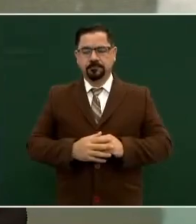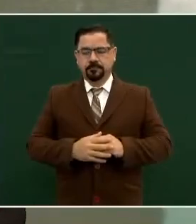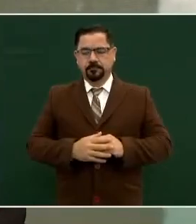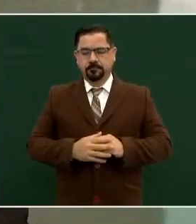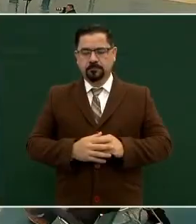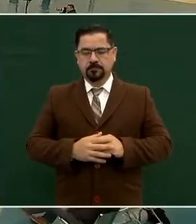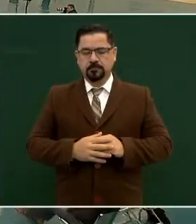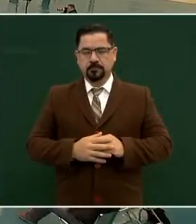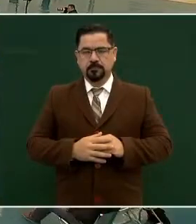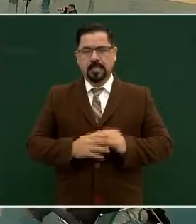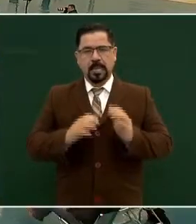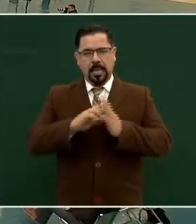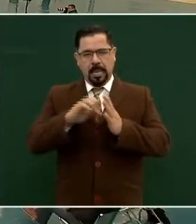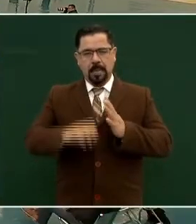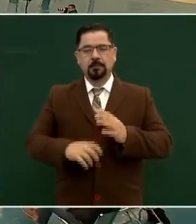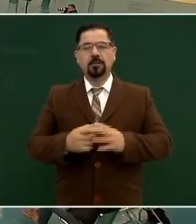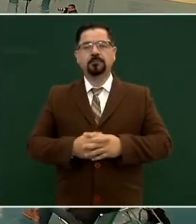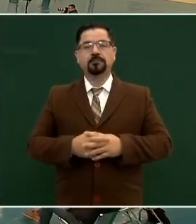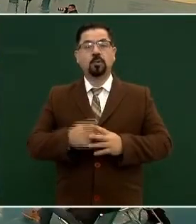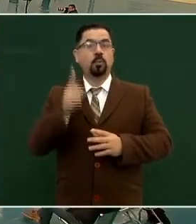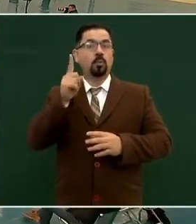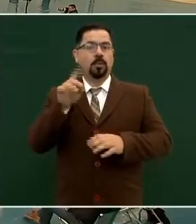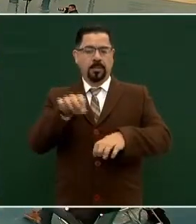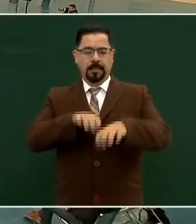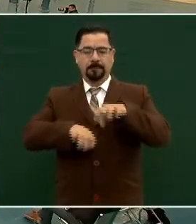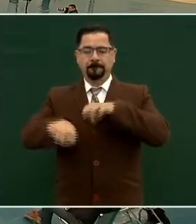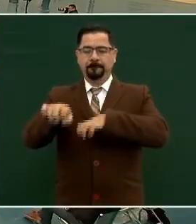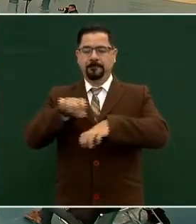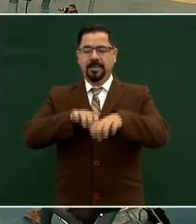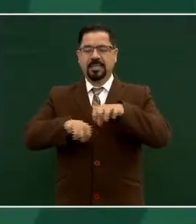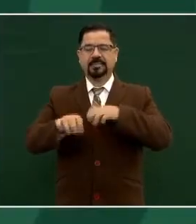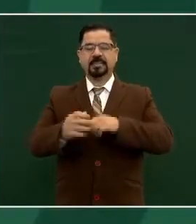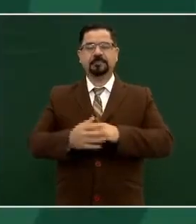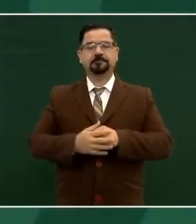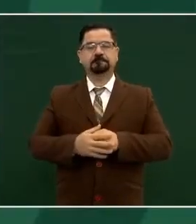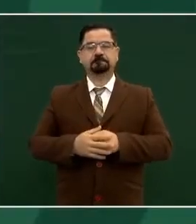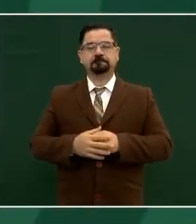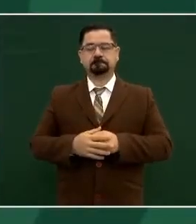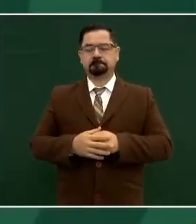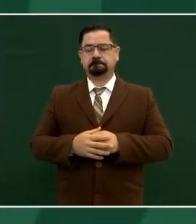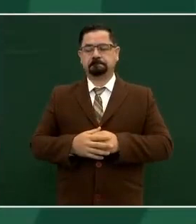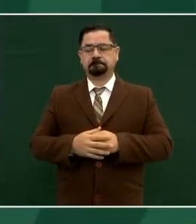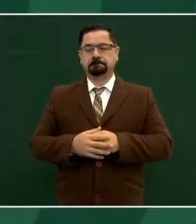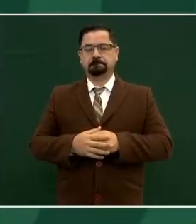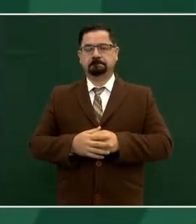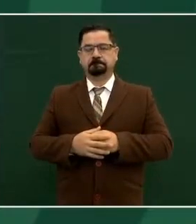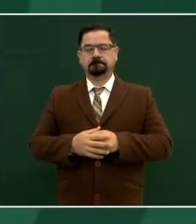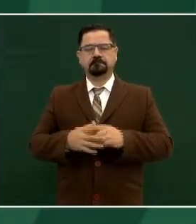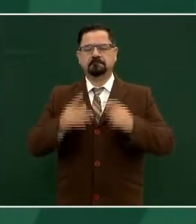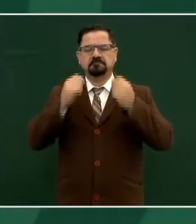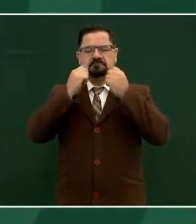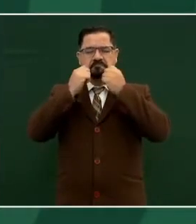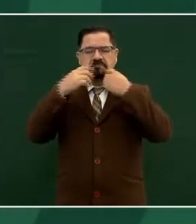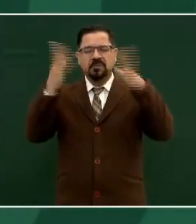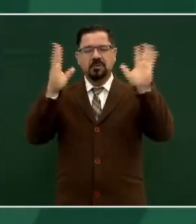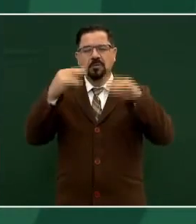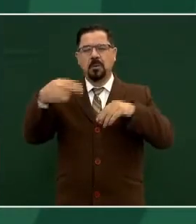que la empresa cualquiera.